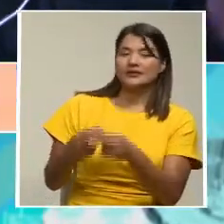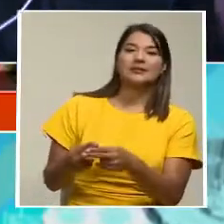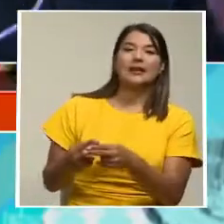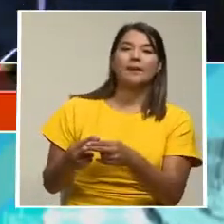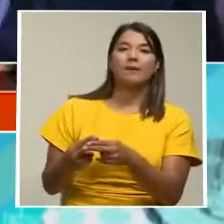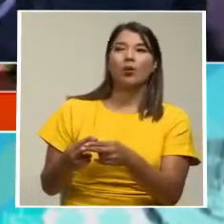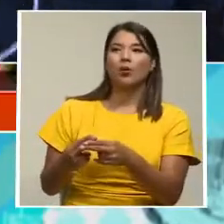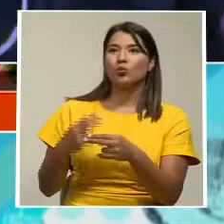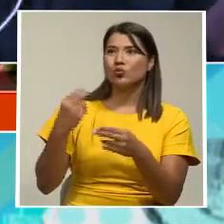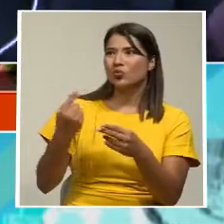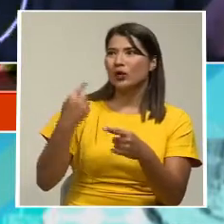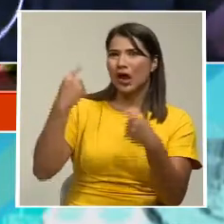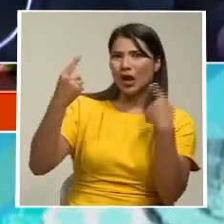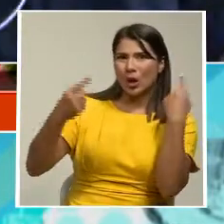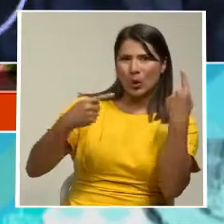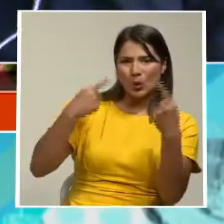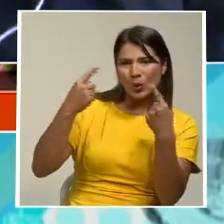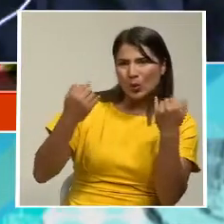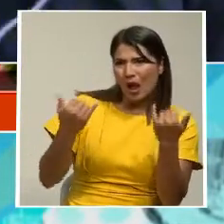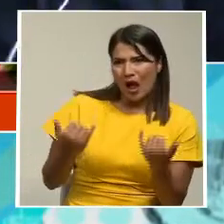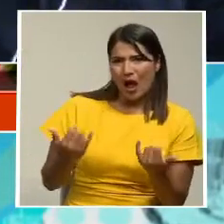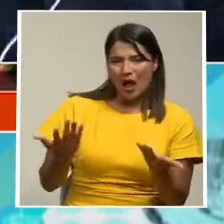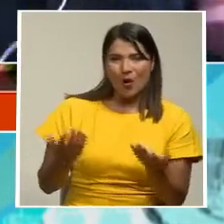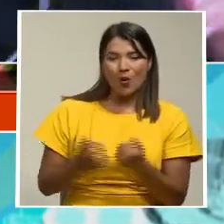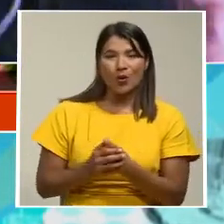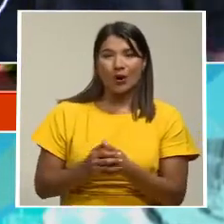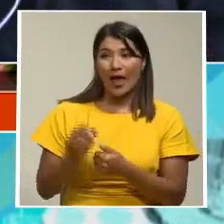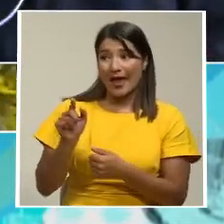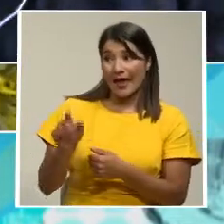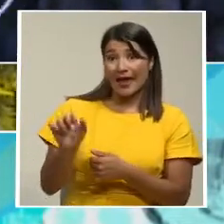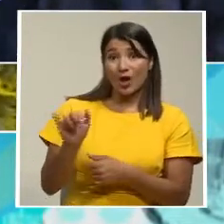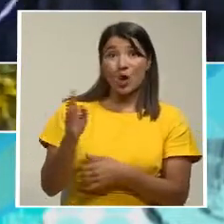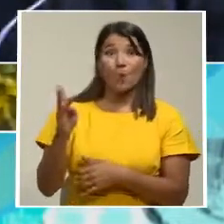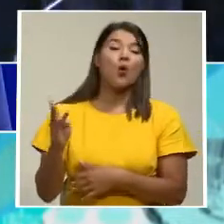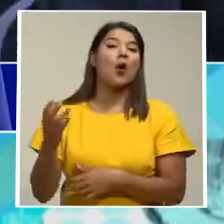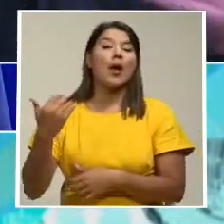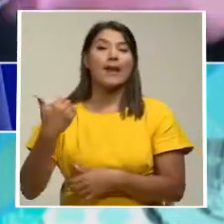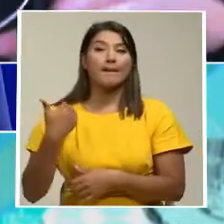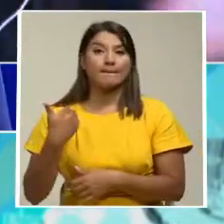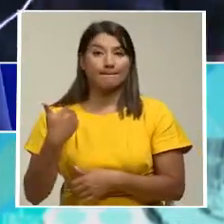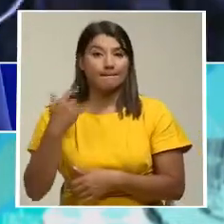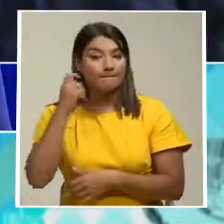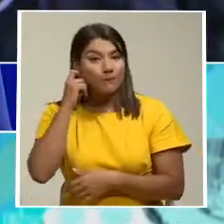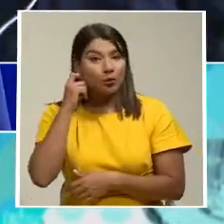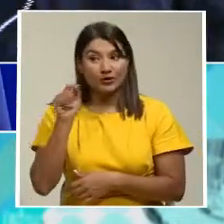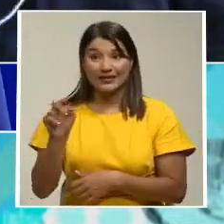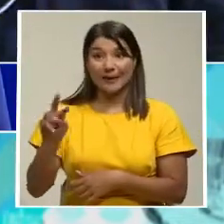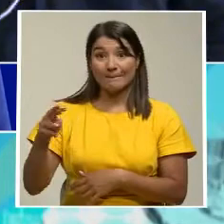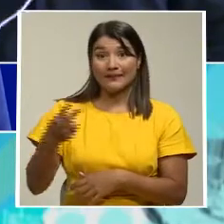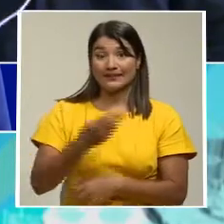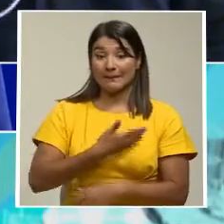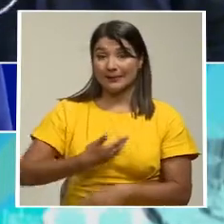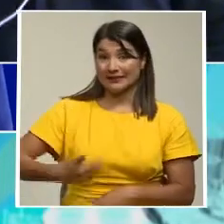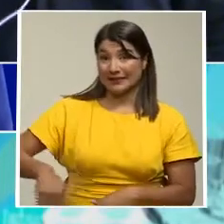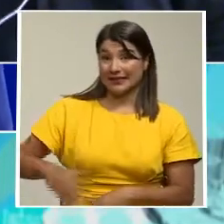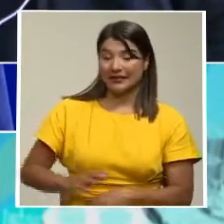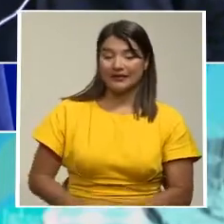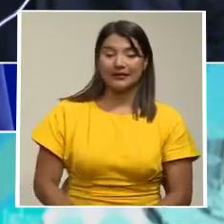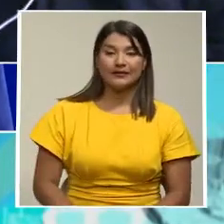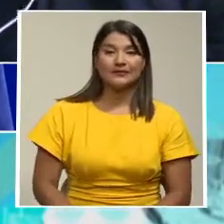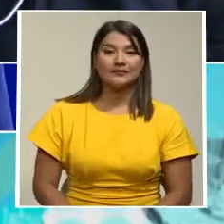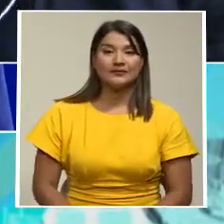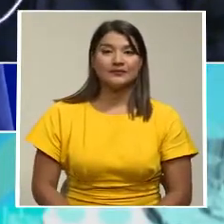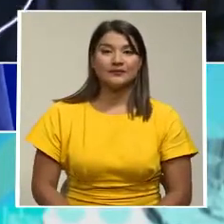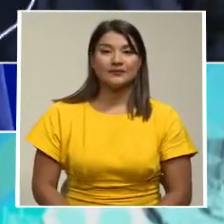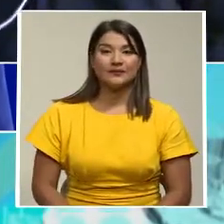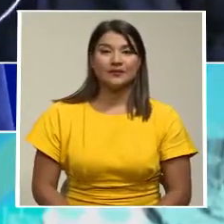la locura en la que ha caído este régimen, no tanto él como su esposa Rosario Murillo, que además la nombró su vicepresidenta. Ahí